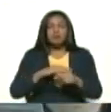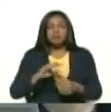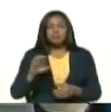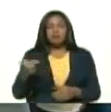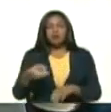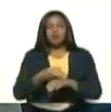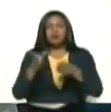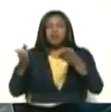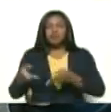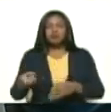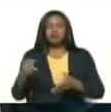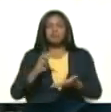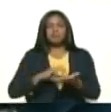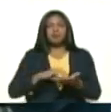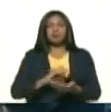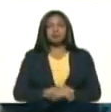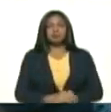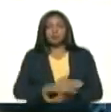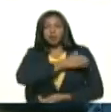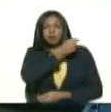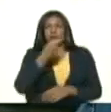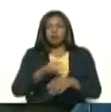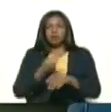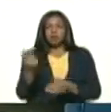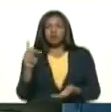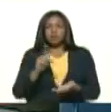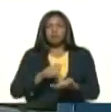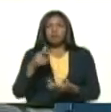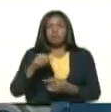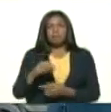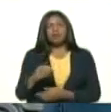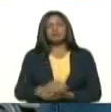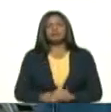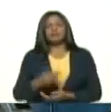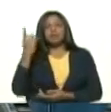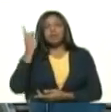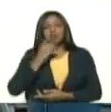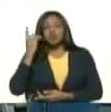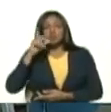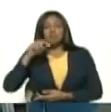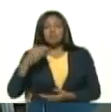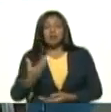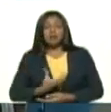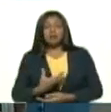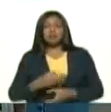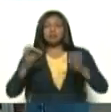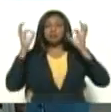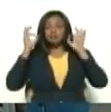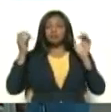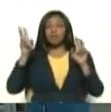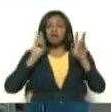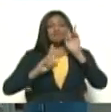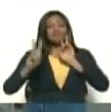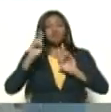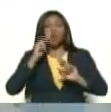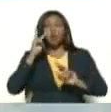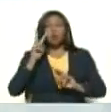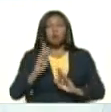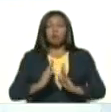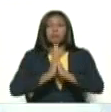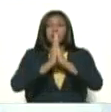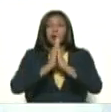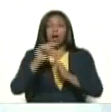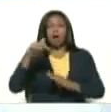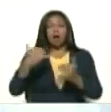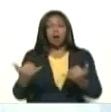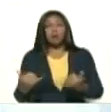por ahí está el jefe de gobierno, Darío Vivas y la alcaldesa de Caracas. Están santificados, los vi rezando ahorita en